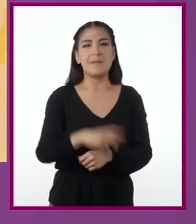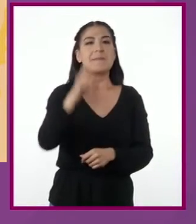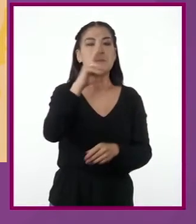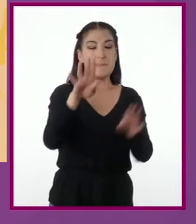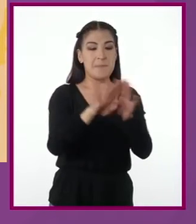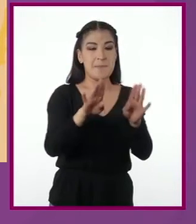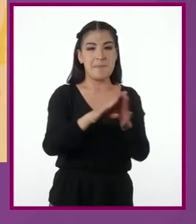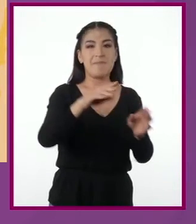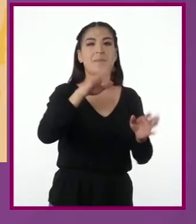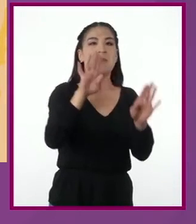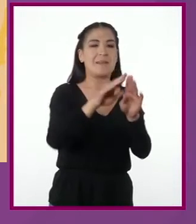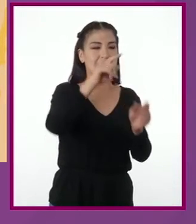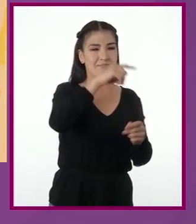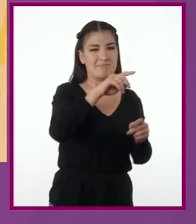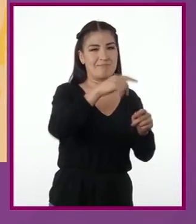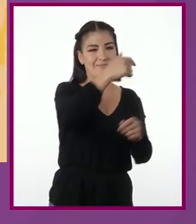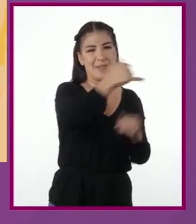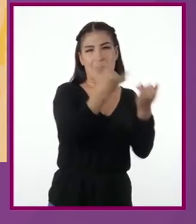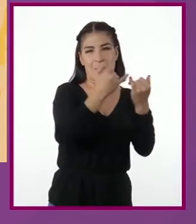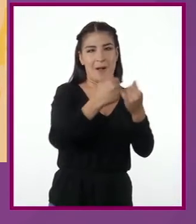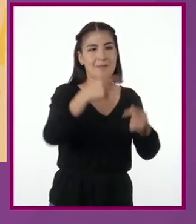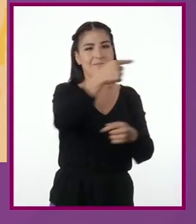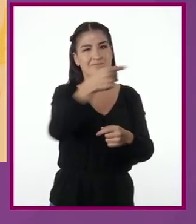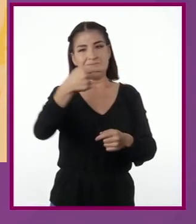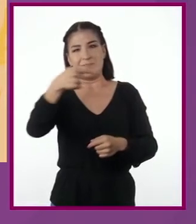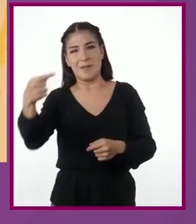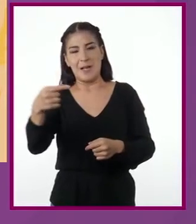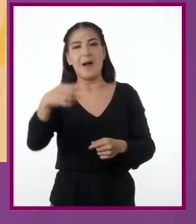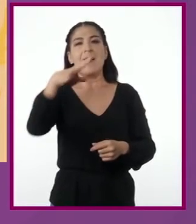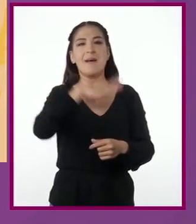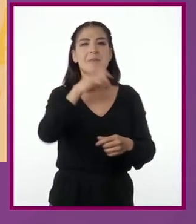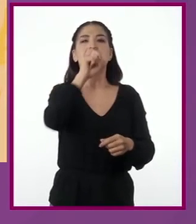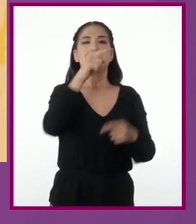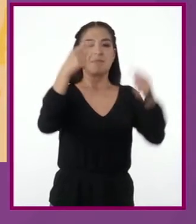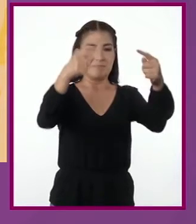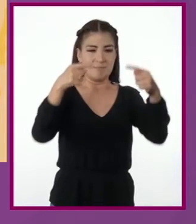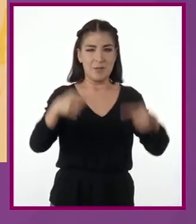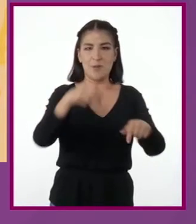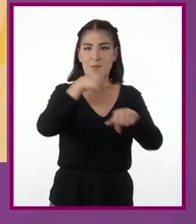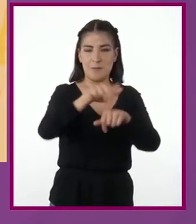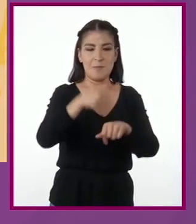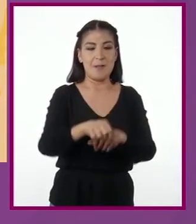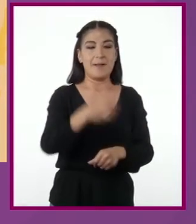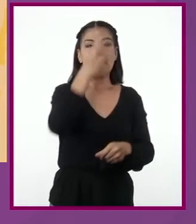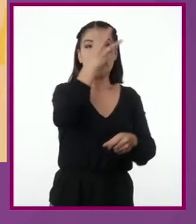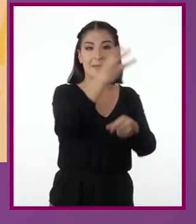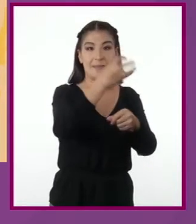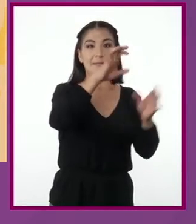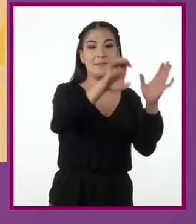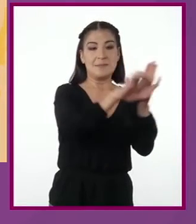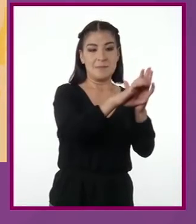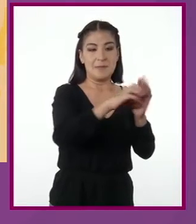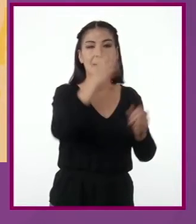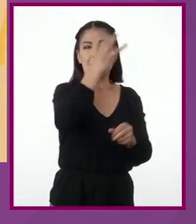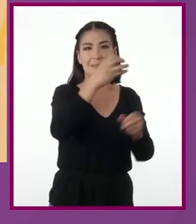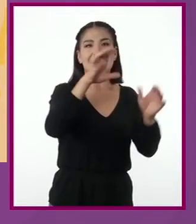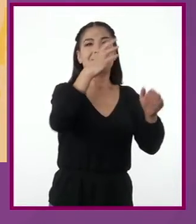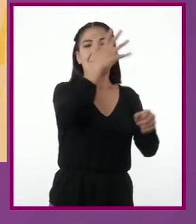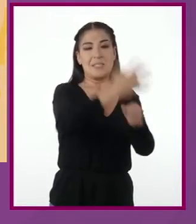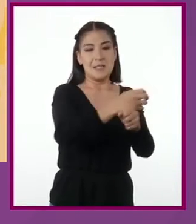Aplicando de fracción a fracción, tenemos la siguiente expresión: 3/5 negativo de